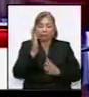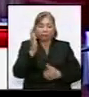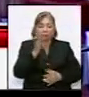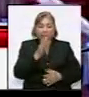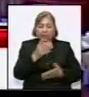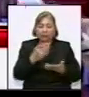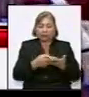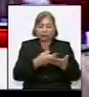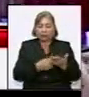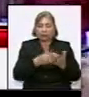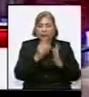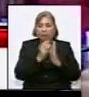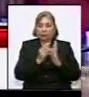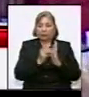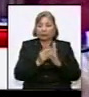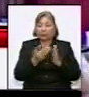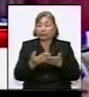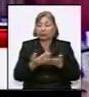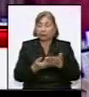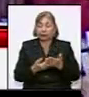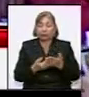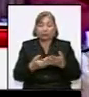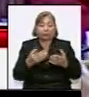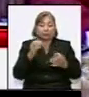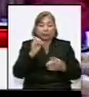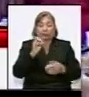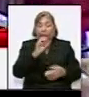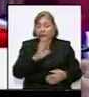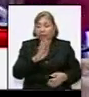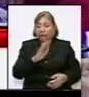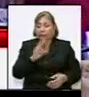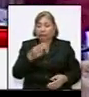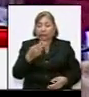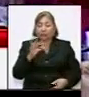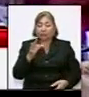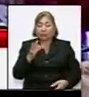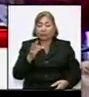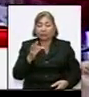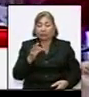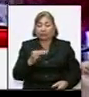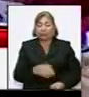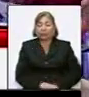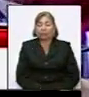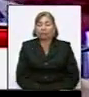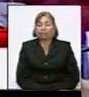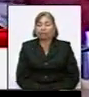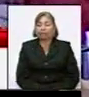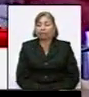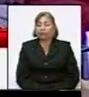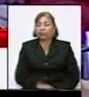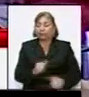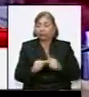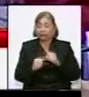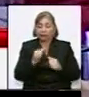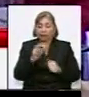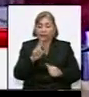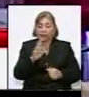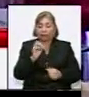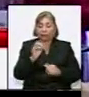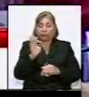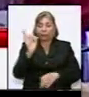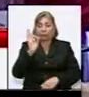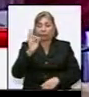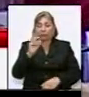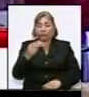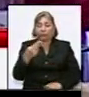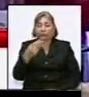accidente predictamen mediante oficios 046 2019 de fecha mente de febrero de 2019